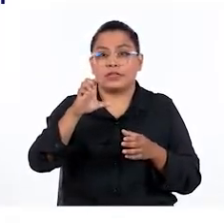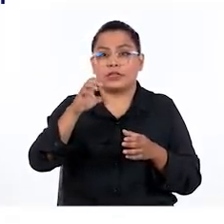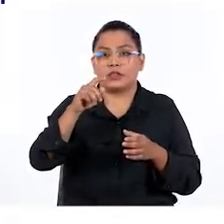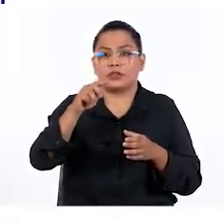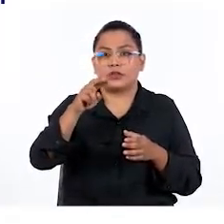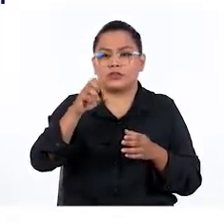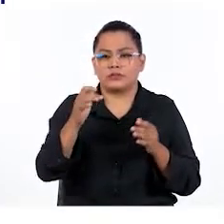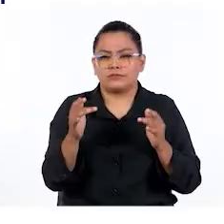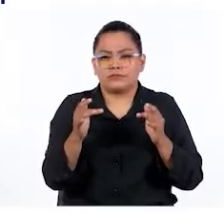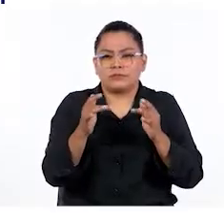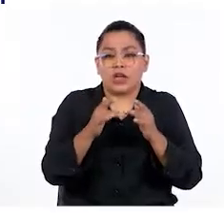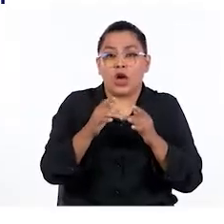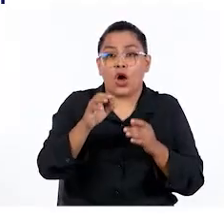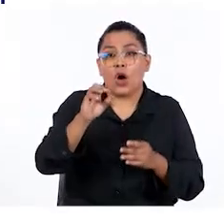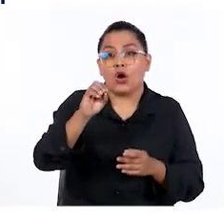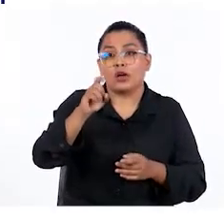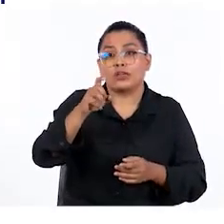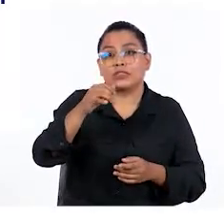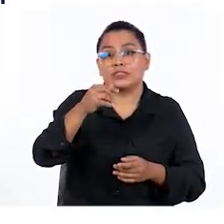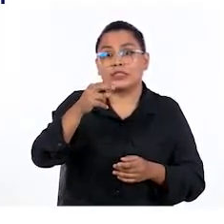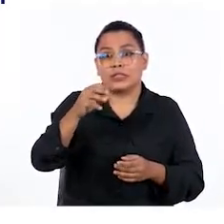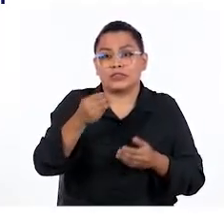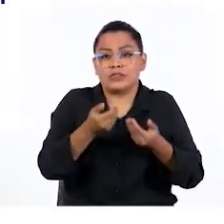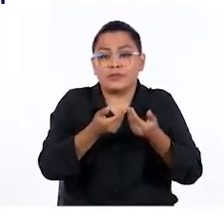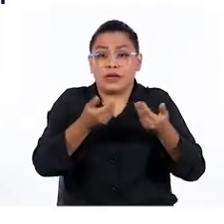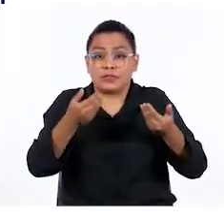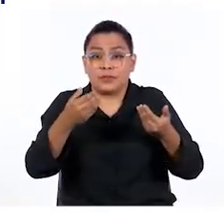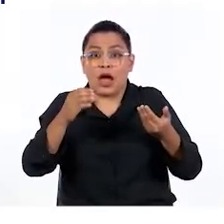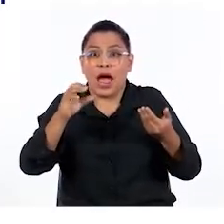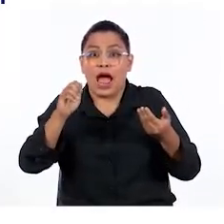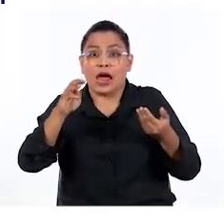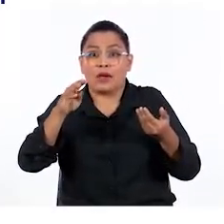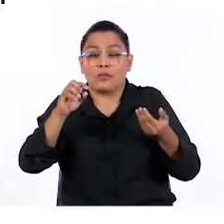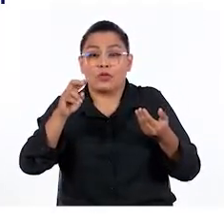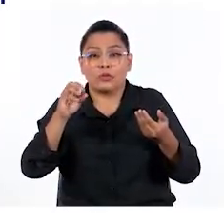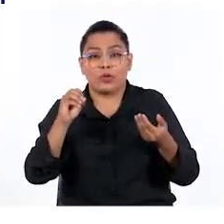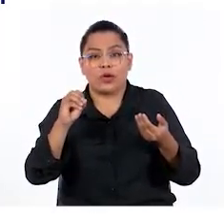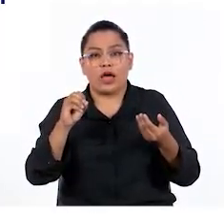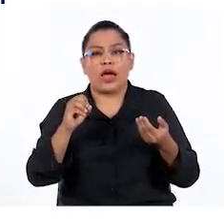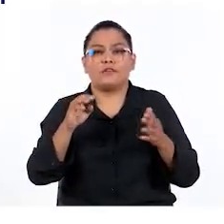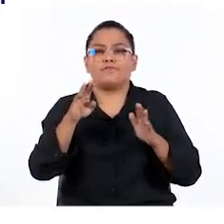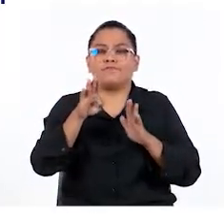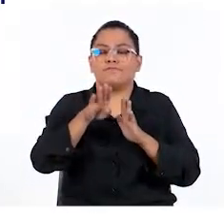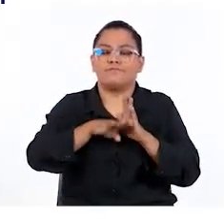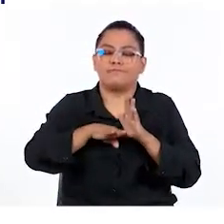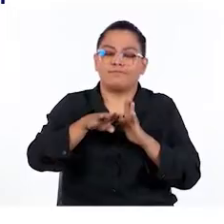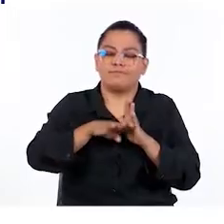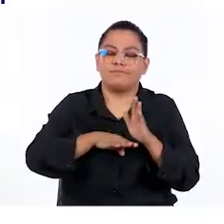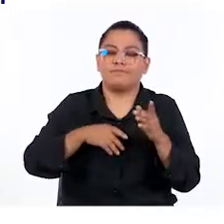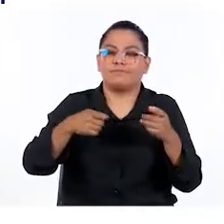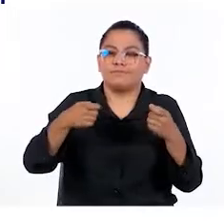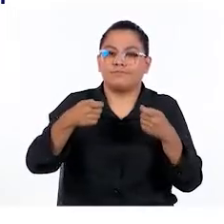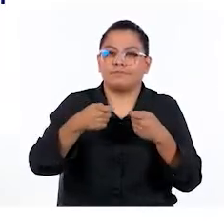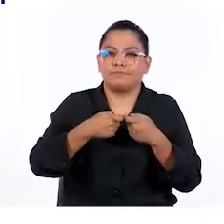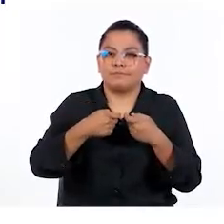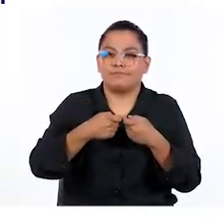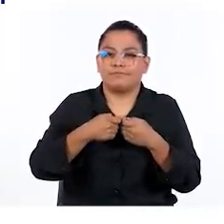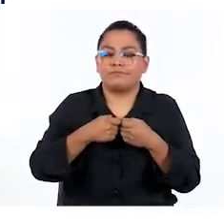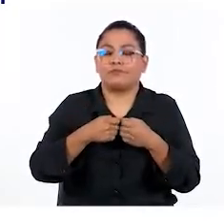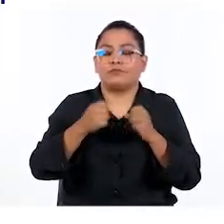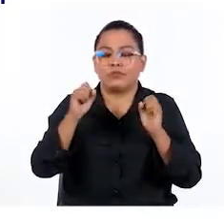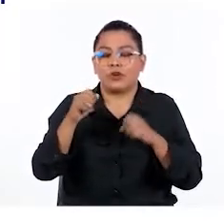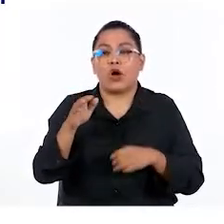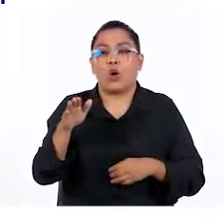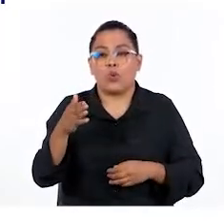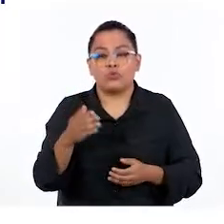más cerca del oxígeno que del carbono y por ende tiene menor cantidad de energía disponible una